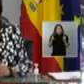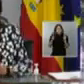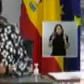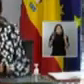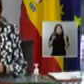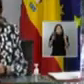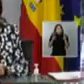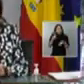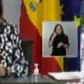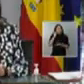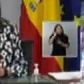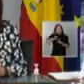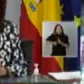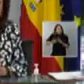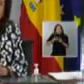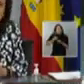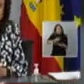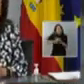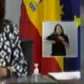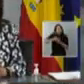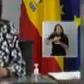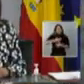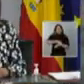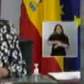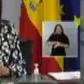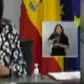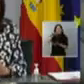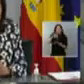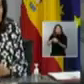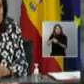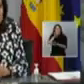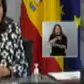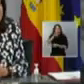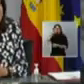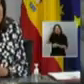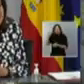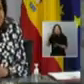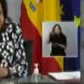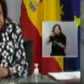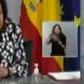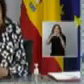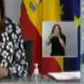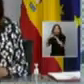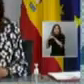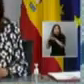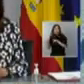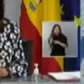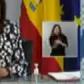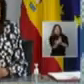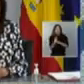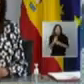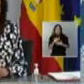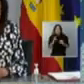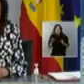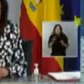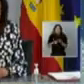acondicionado tampoco es bueno tenerlo a tope. Ahora, hay que cerrar las ventanillas, porque también si llevas las ventanillas abiertas, gasta